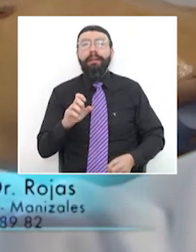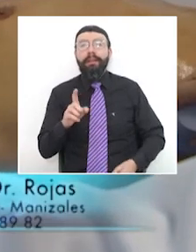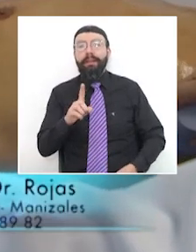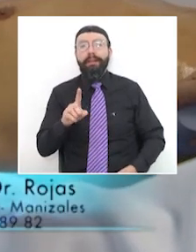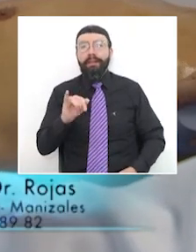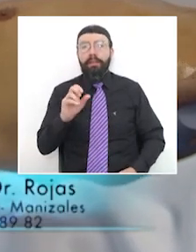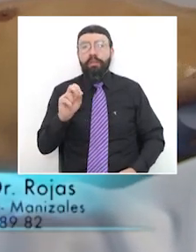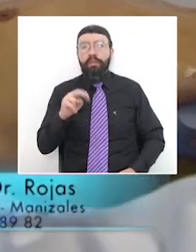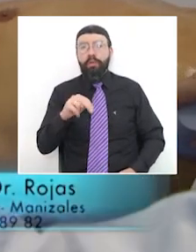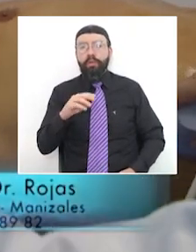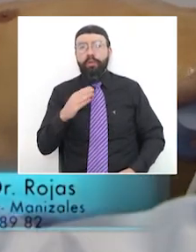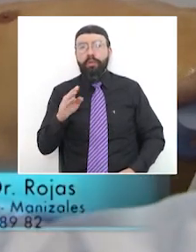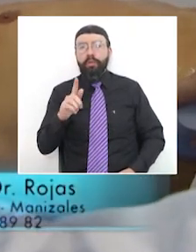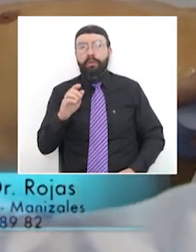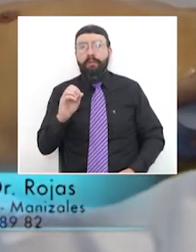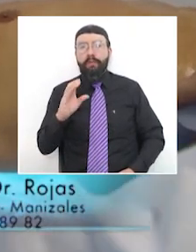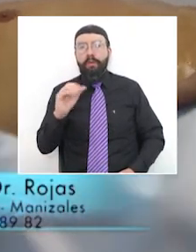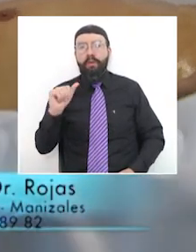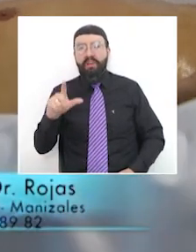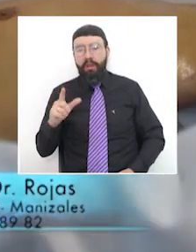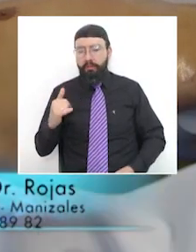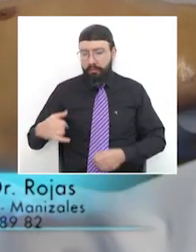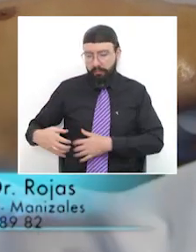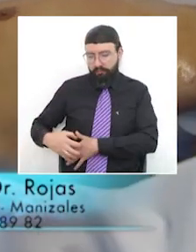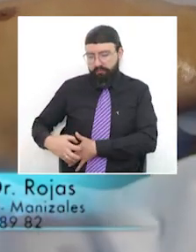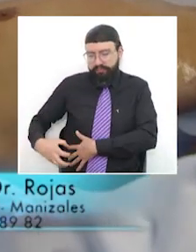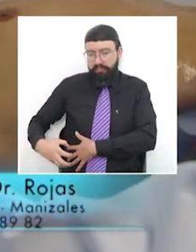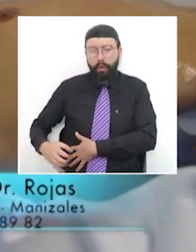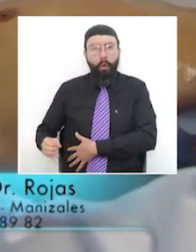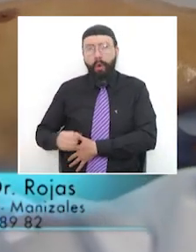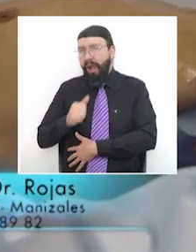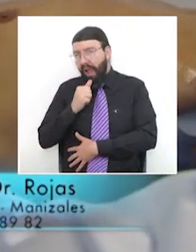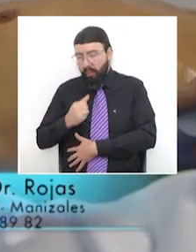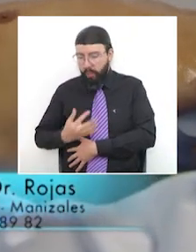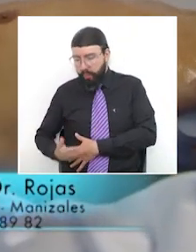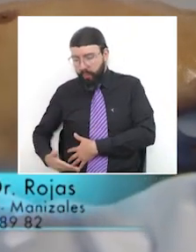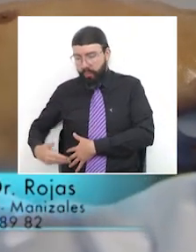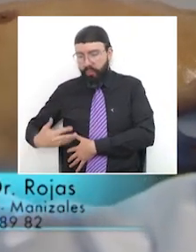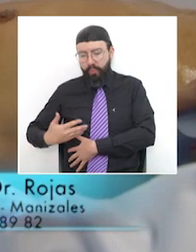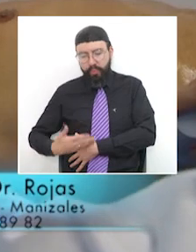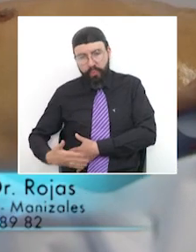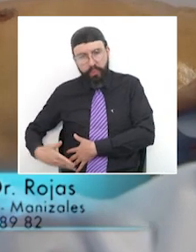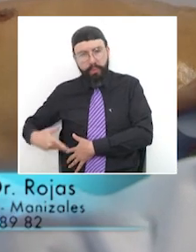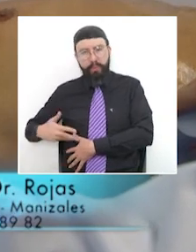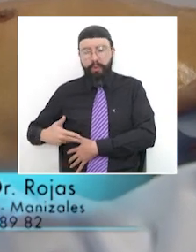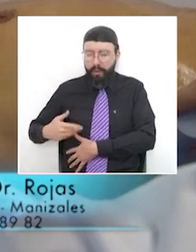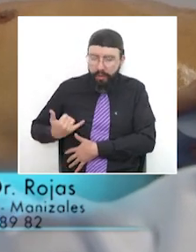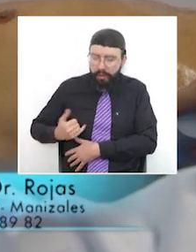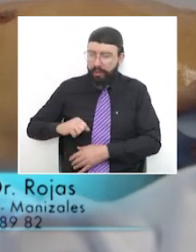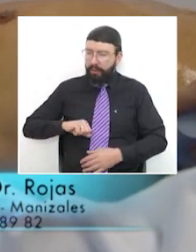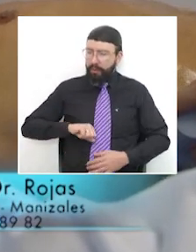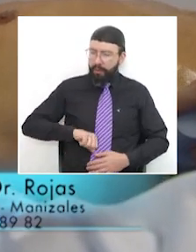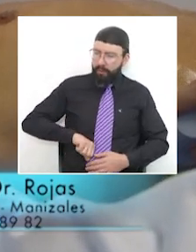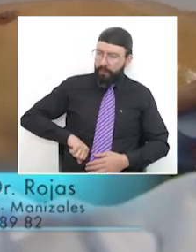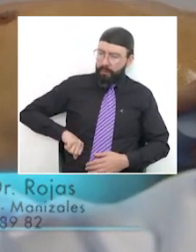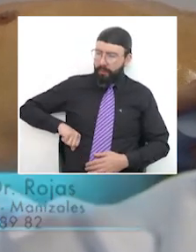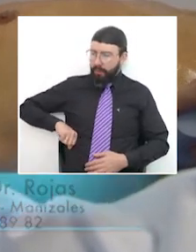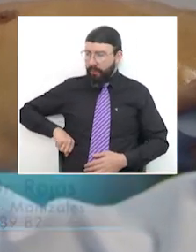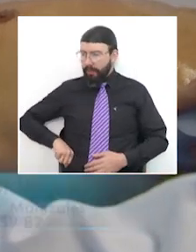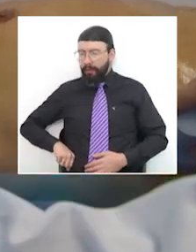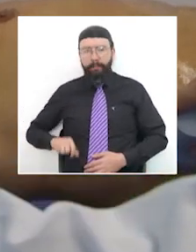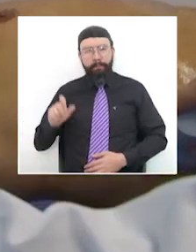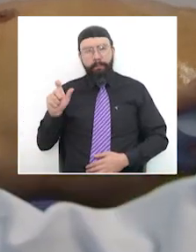una masa y las masas pueden ser sólidas o pueden ser líquidas. En este caso preciso de